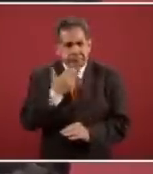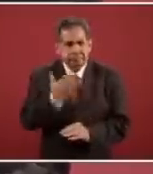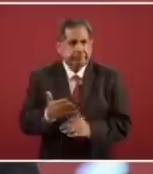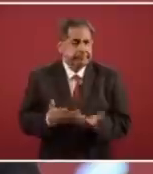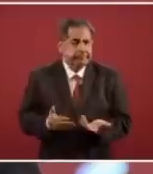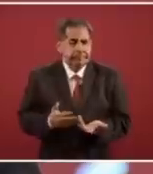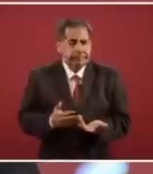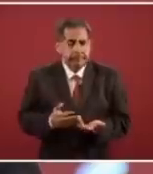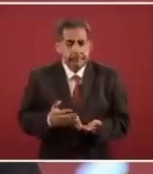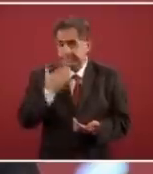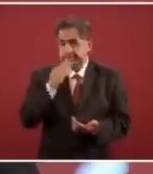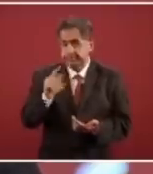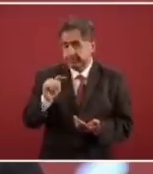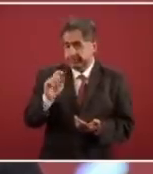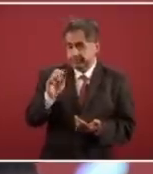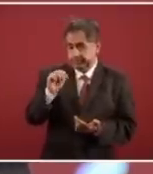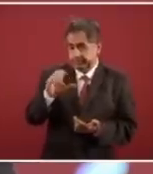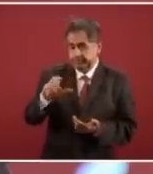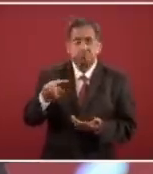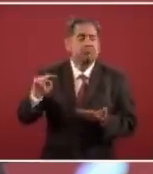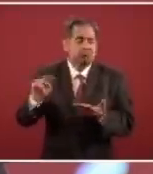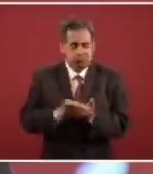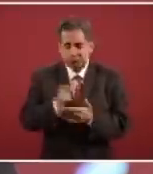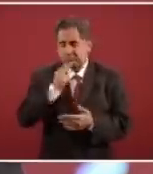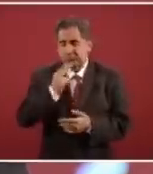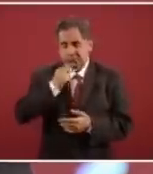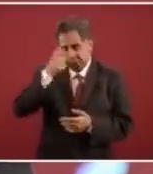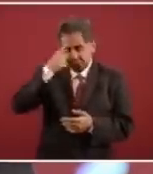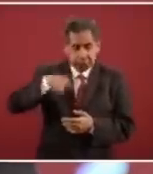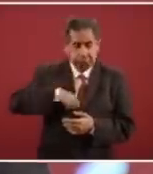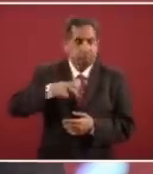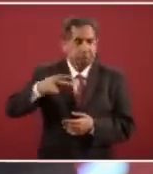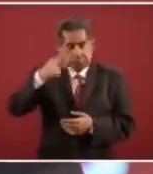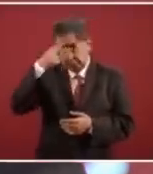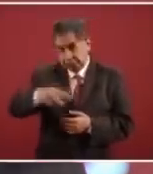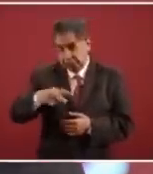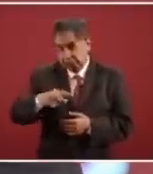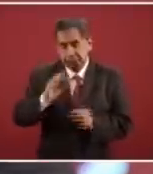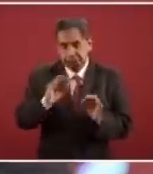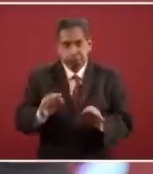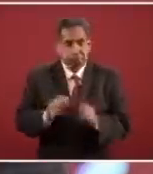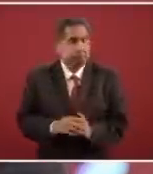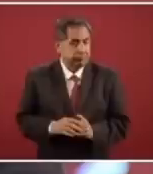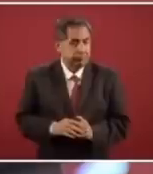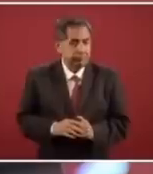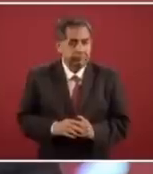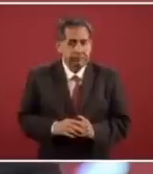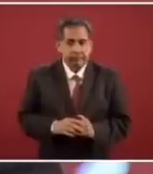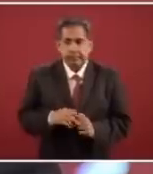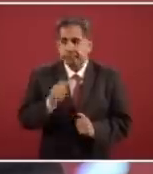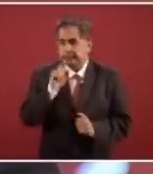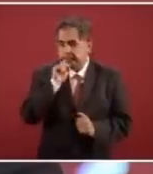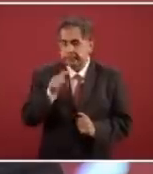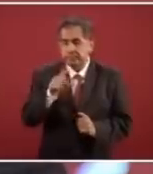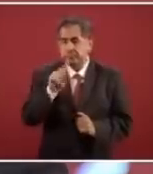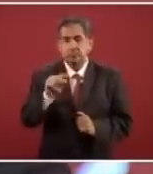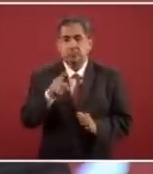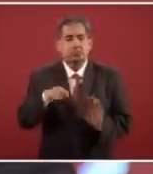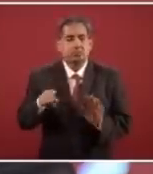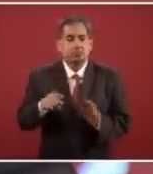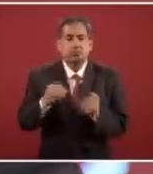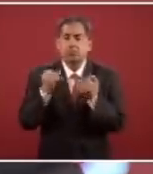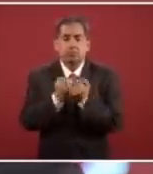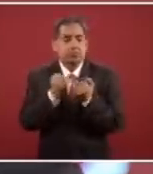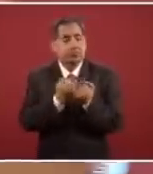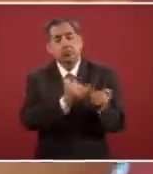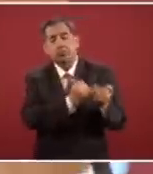es un buen acuerdo para México. Y no vamos a hacer lo